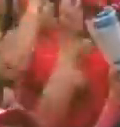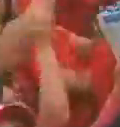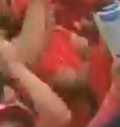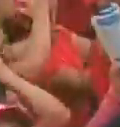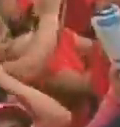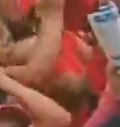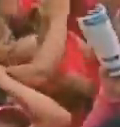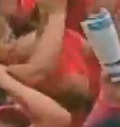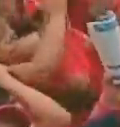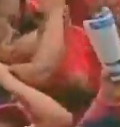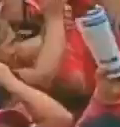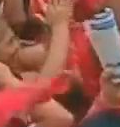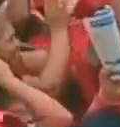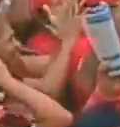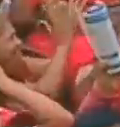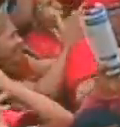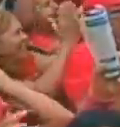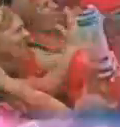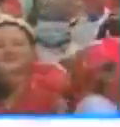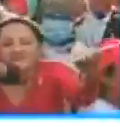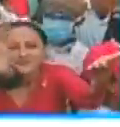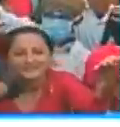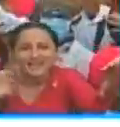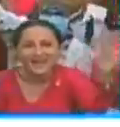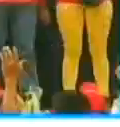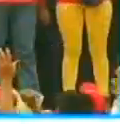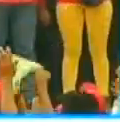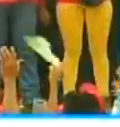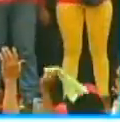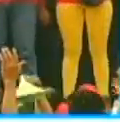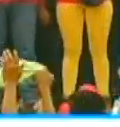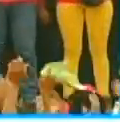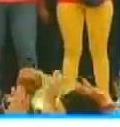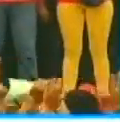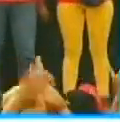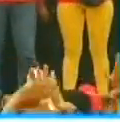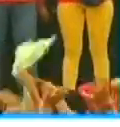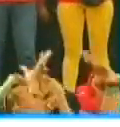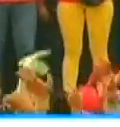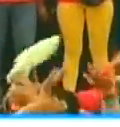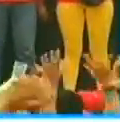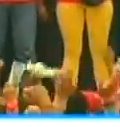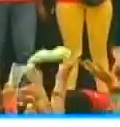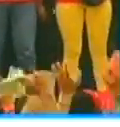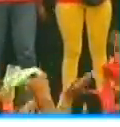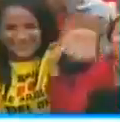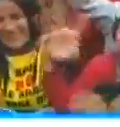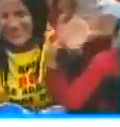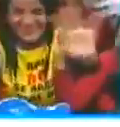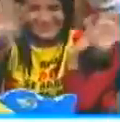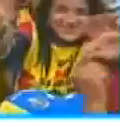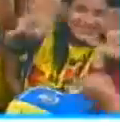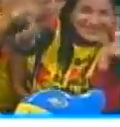Escuchando el mensaje del pueblo de San Fernando de Apure. Bueno, desde aquí, si me escuchan, le envío un